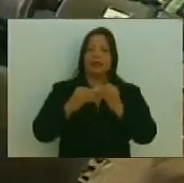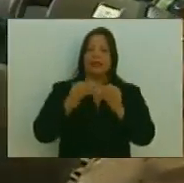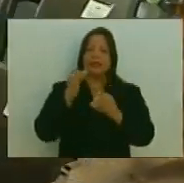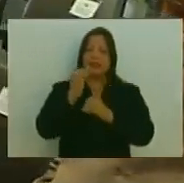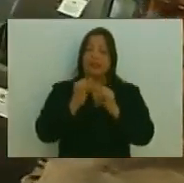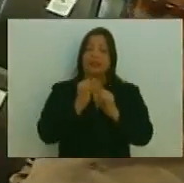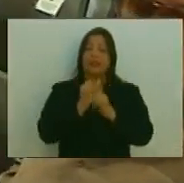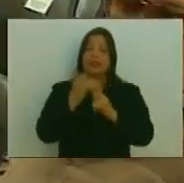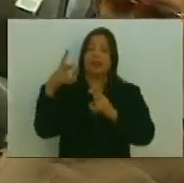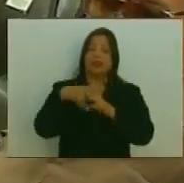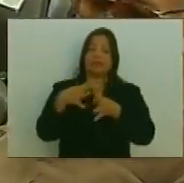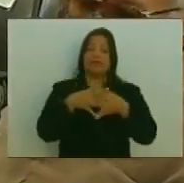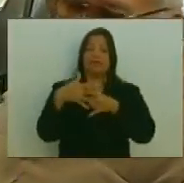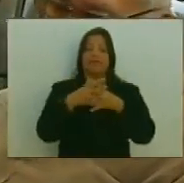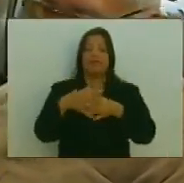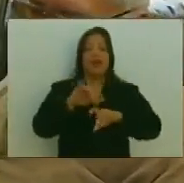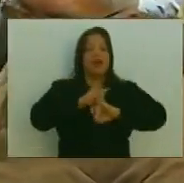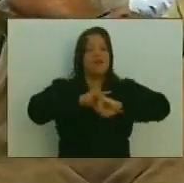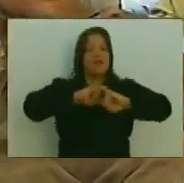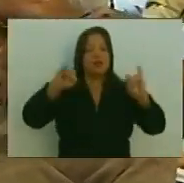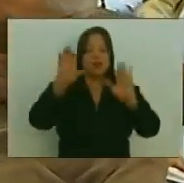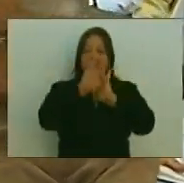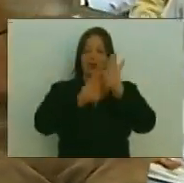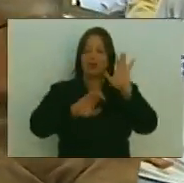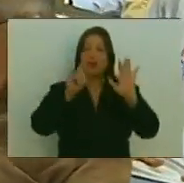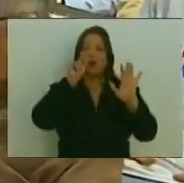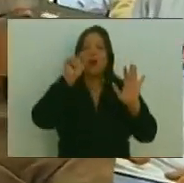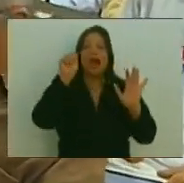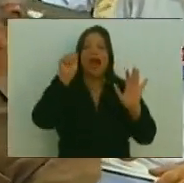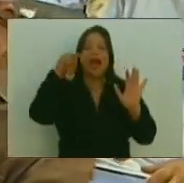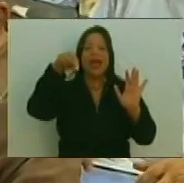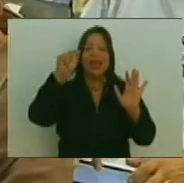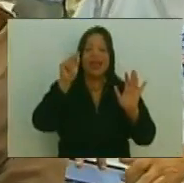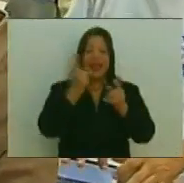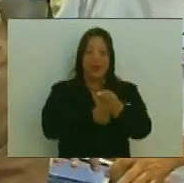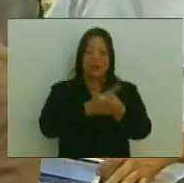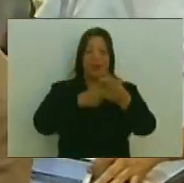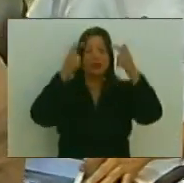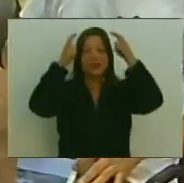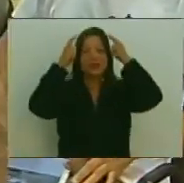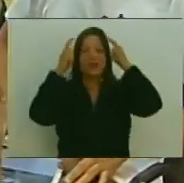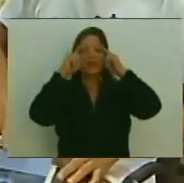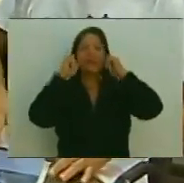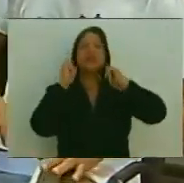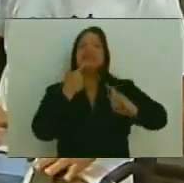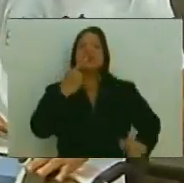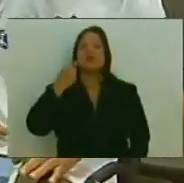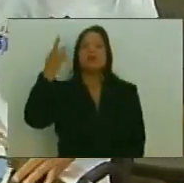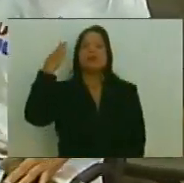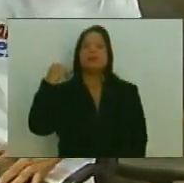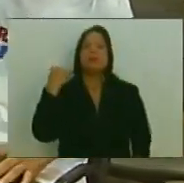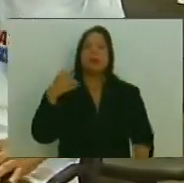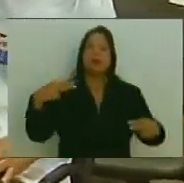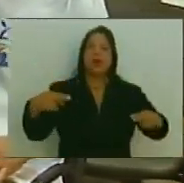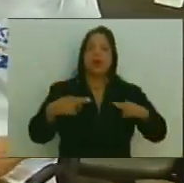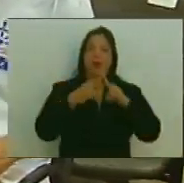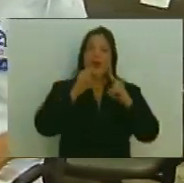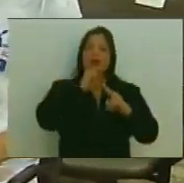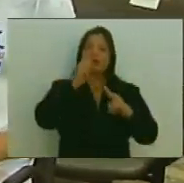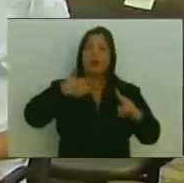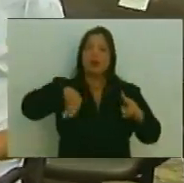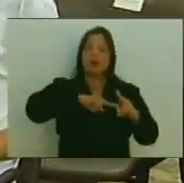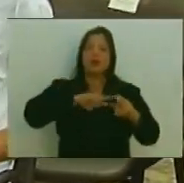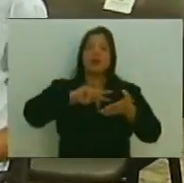Finalmente, el constituyente Adán Chávez expresó que a partir de este encuentro se